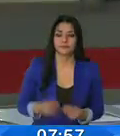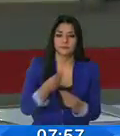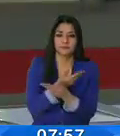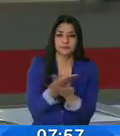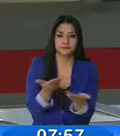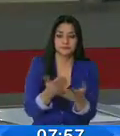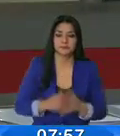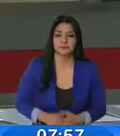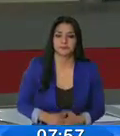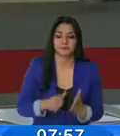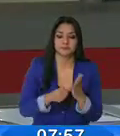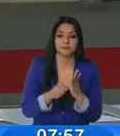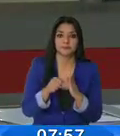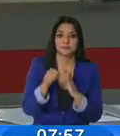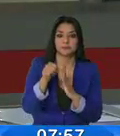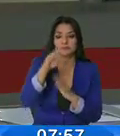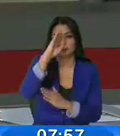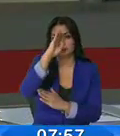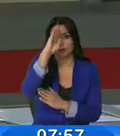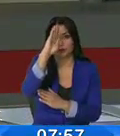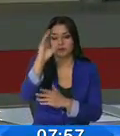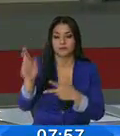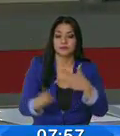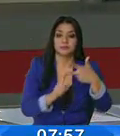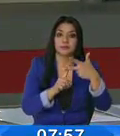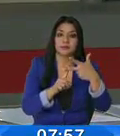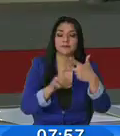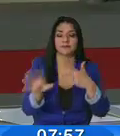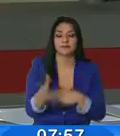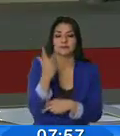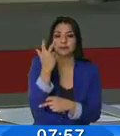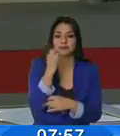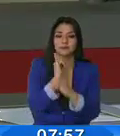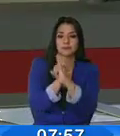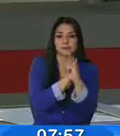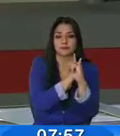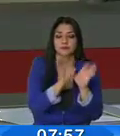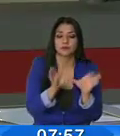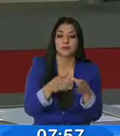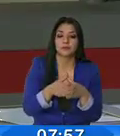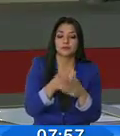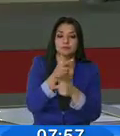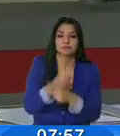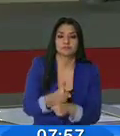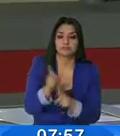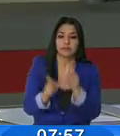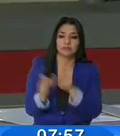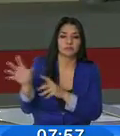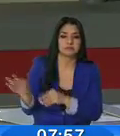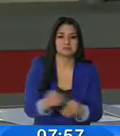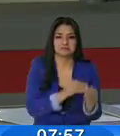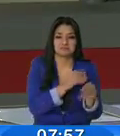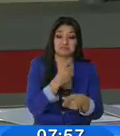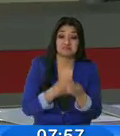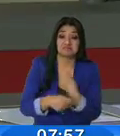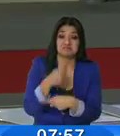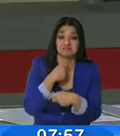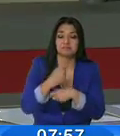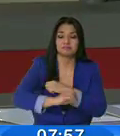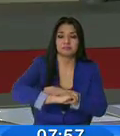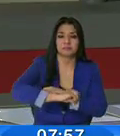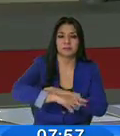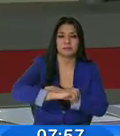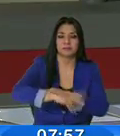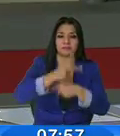contarles ahora que el Ministerio del Interior, en conjunto con 13 instituciones que conforman el Comité de Prevención de Trata de Personas, realizan una campaña de prevención